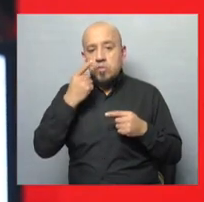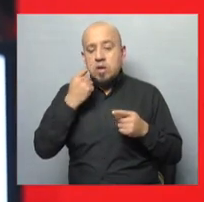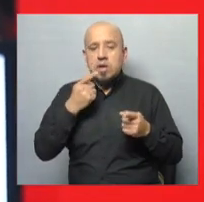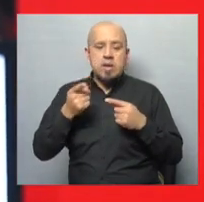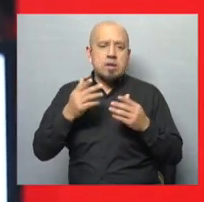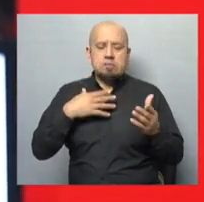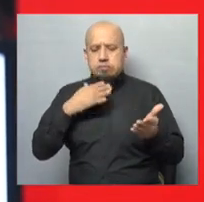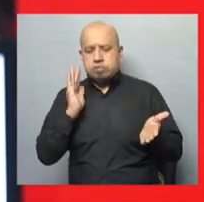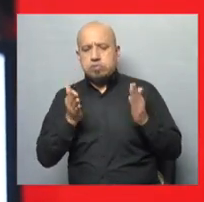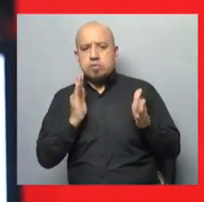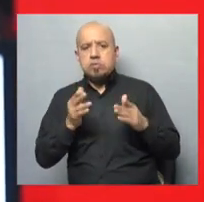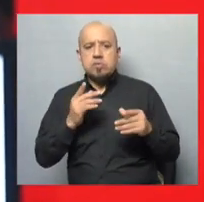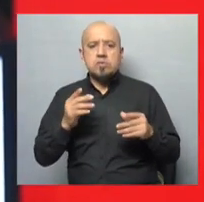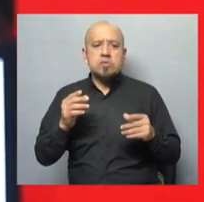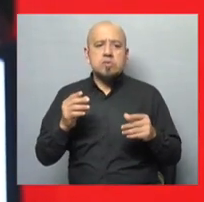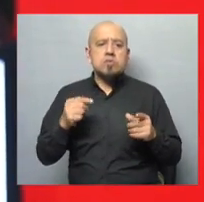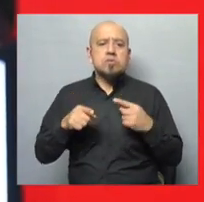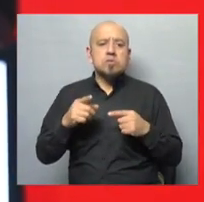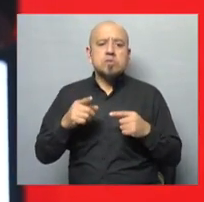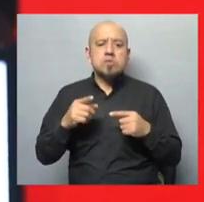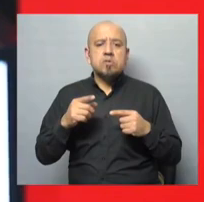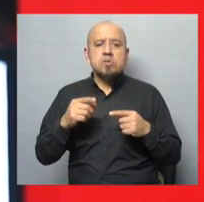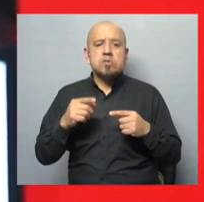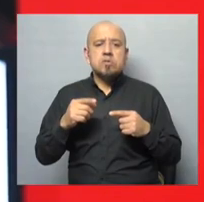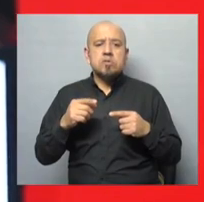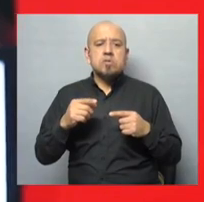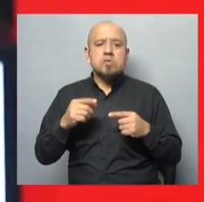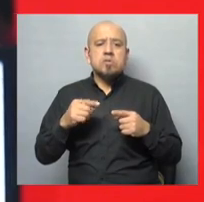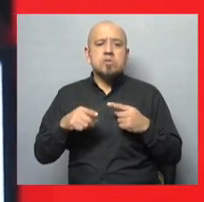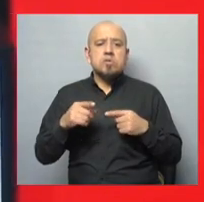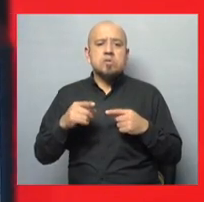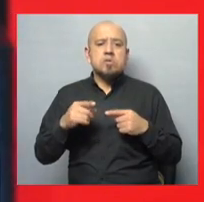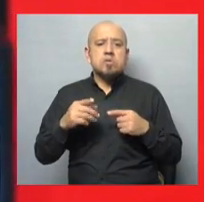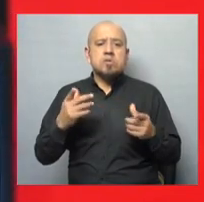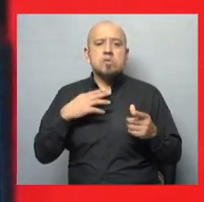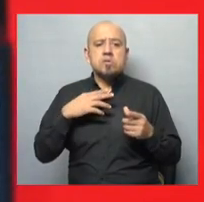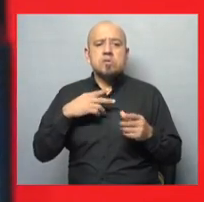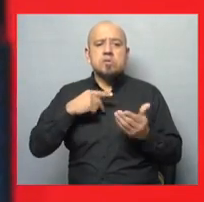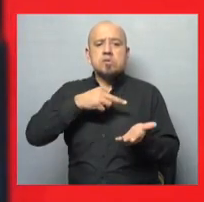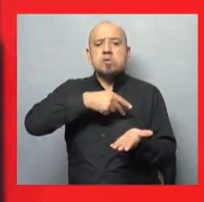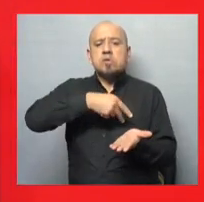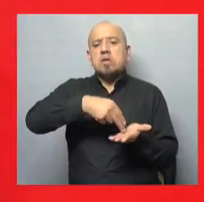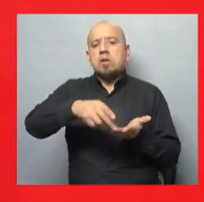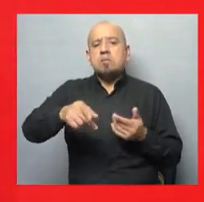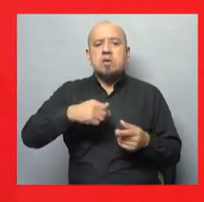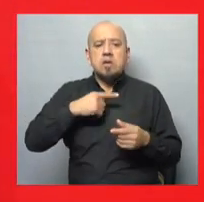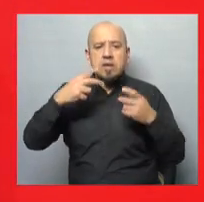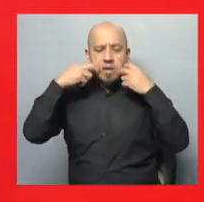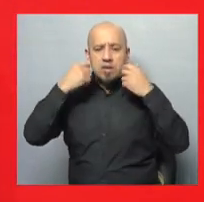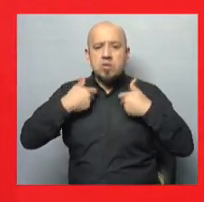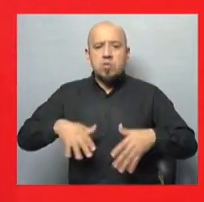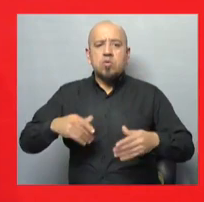y entre las cosas que tenía tenía eso no de caminar desnudo por la casa delante de los hijos y qué sé